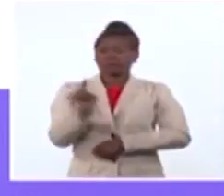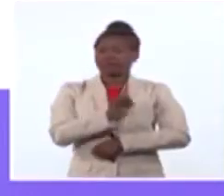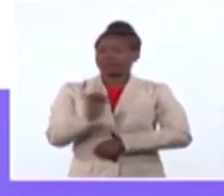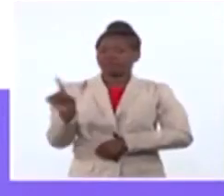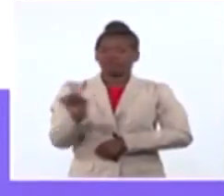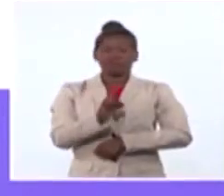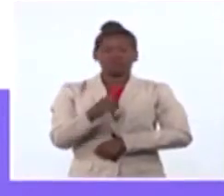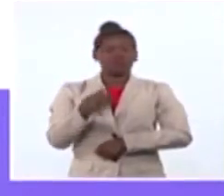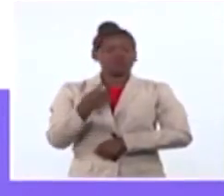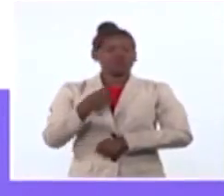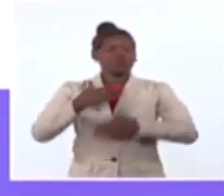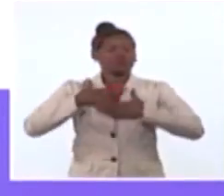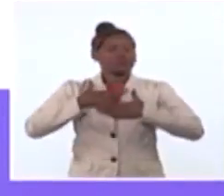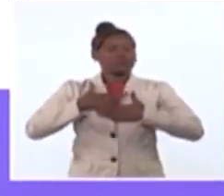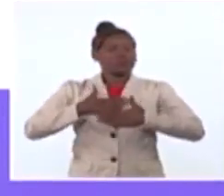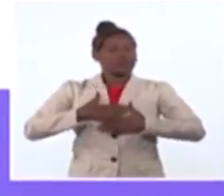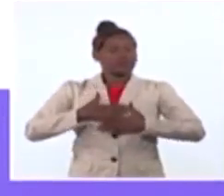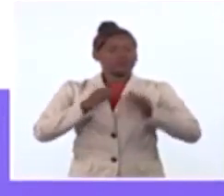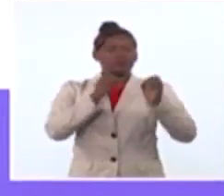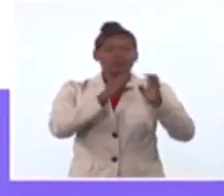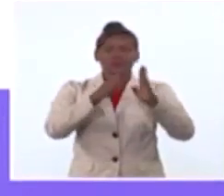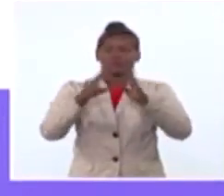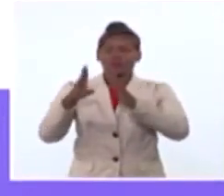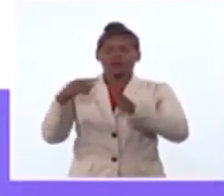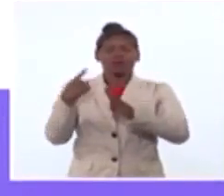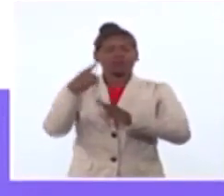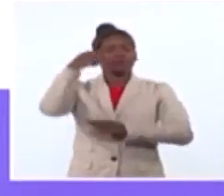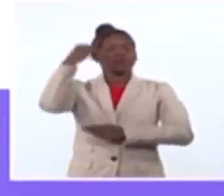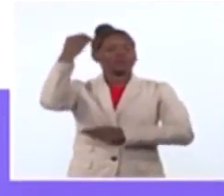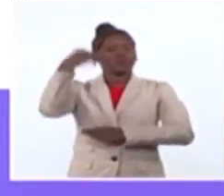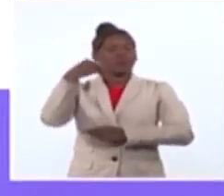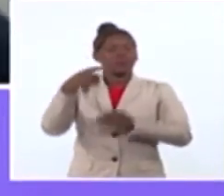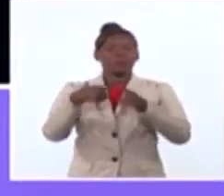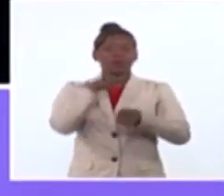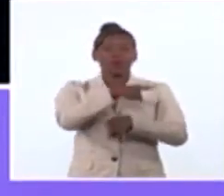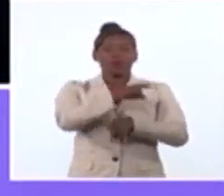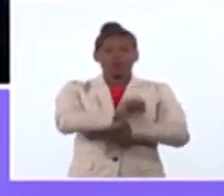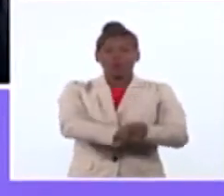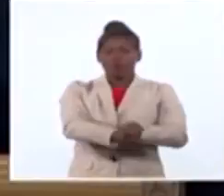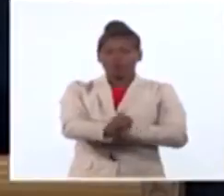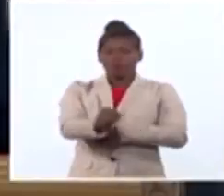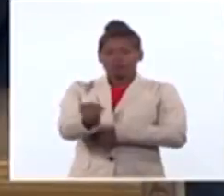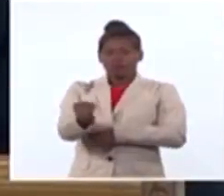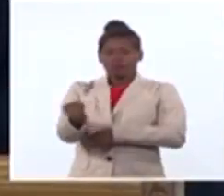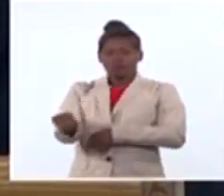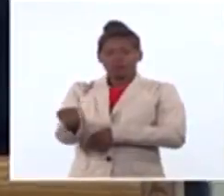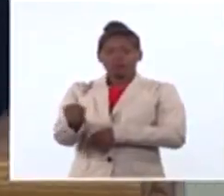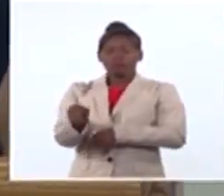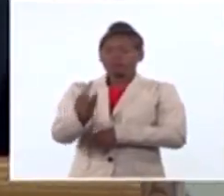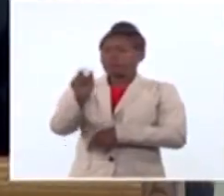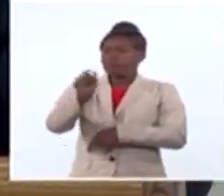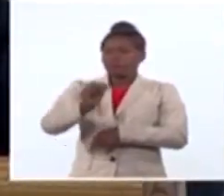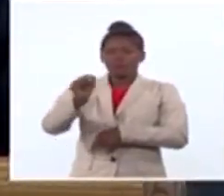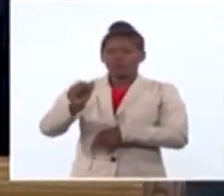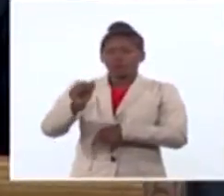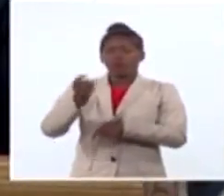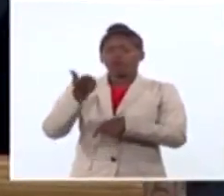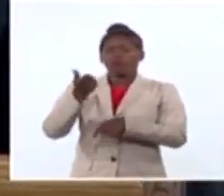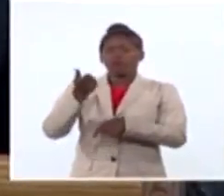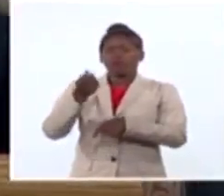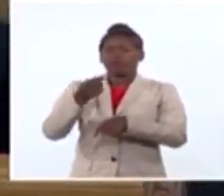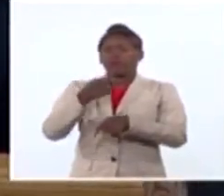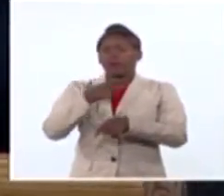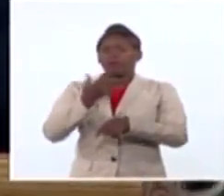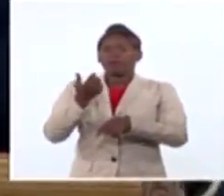país. Solicitan y presionan a distintos gobiernos, algunos